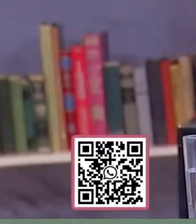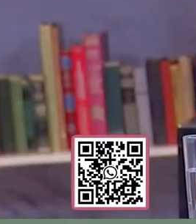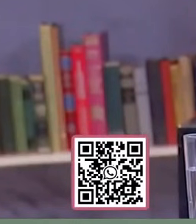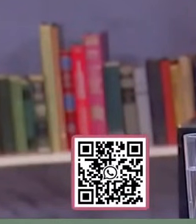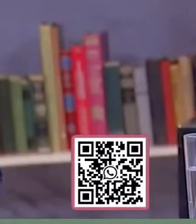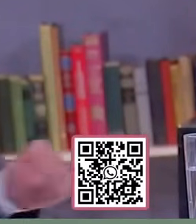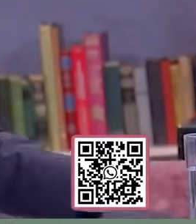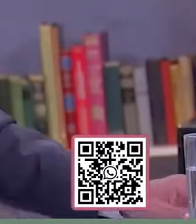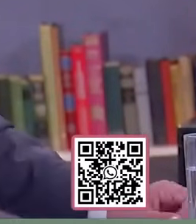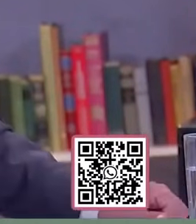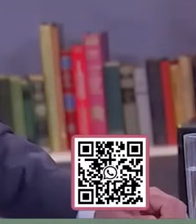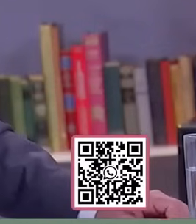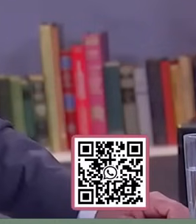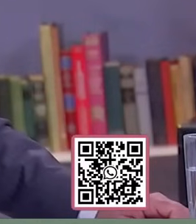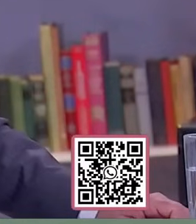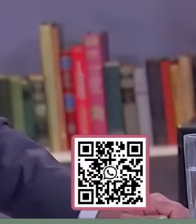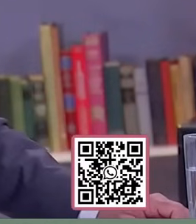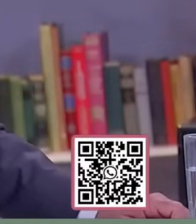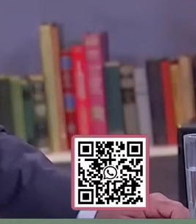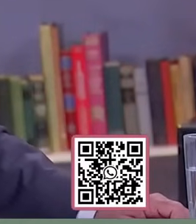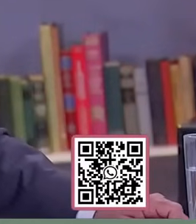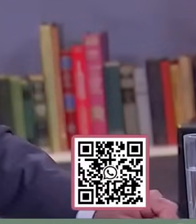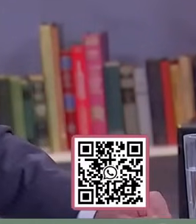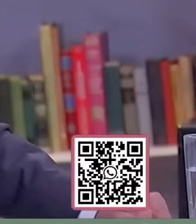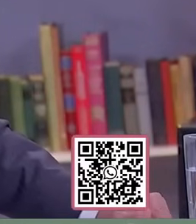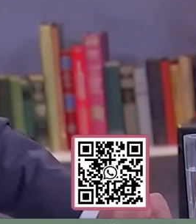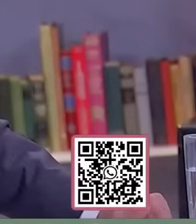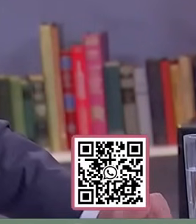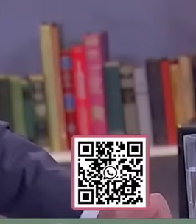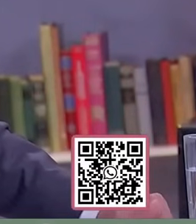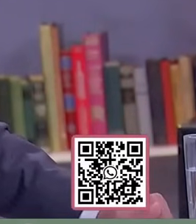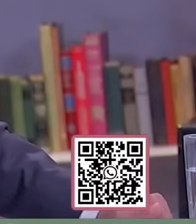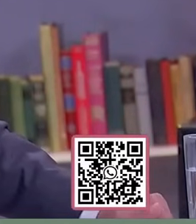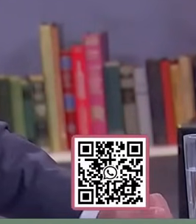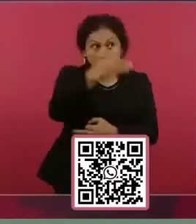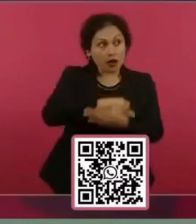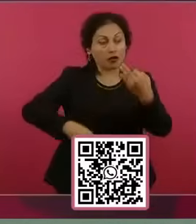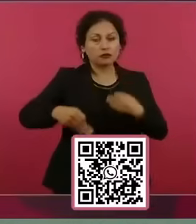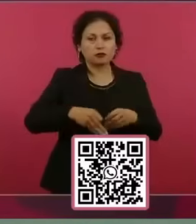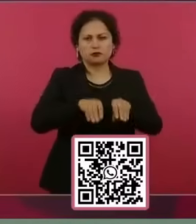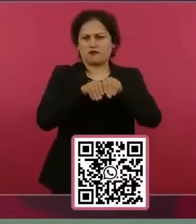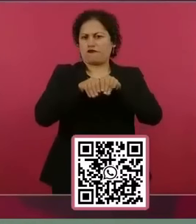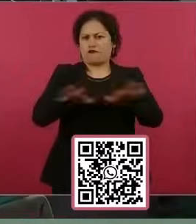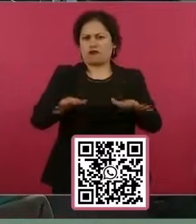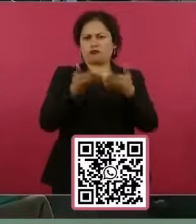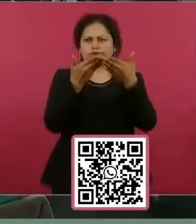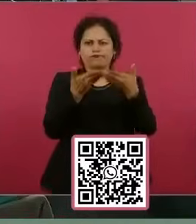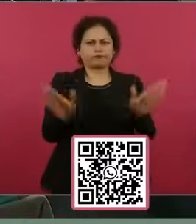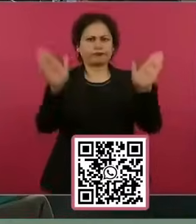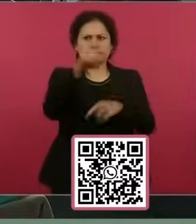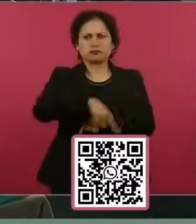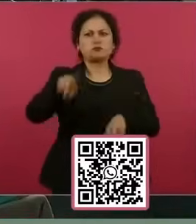los antecedentes que tiene en contra del presidente eso es lo que opina López Obrador voy a